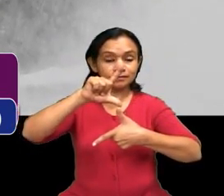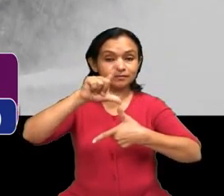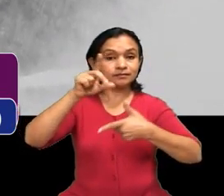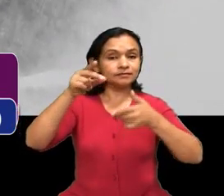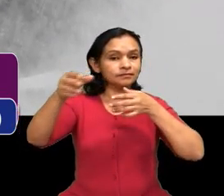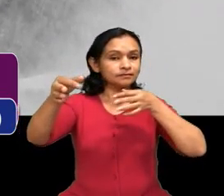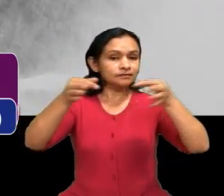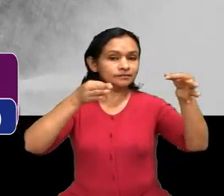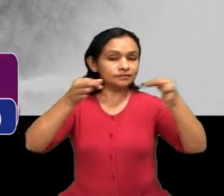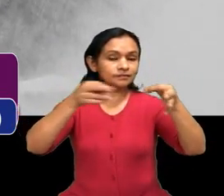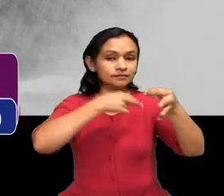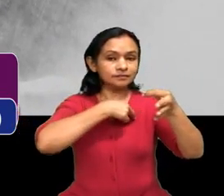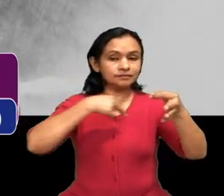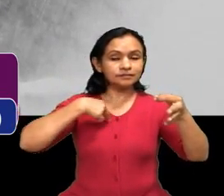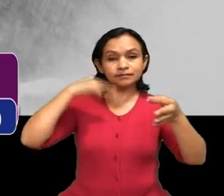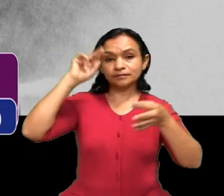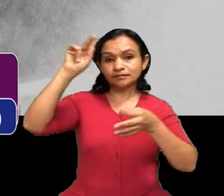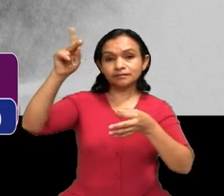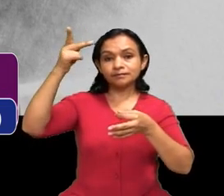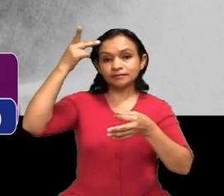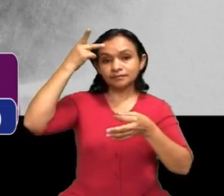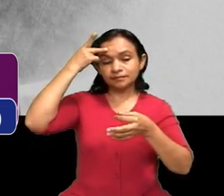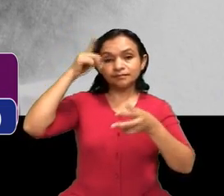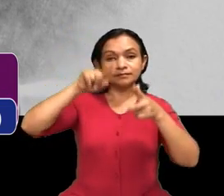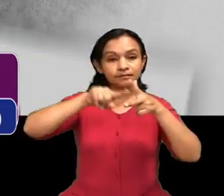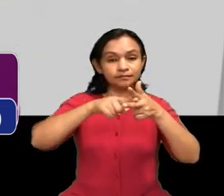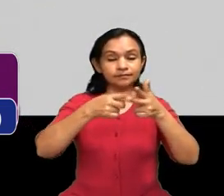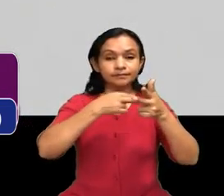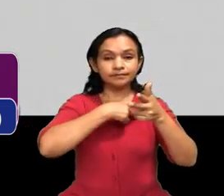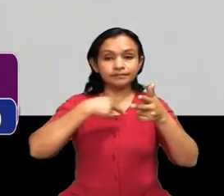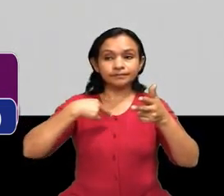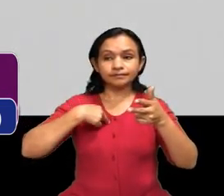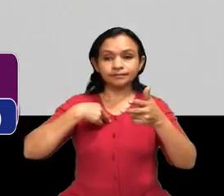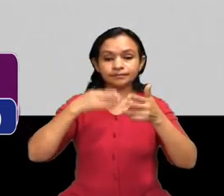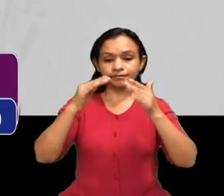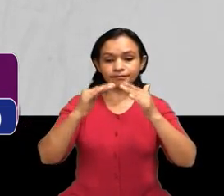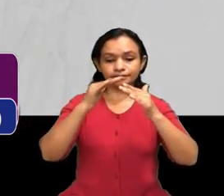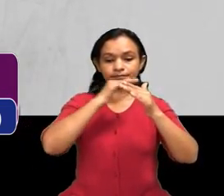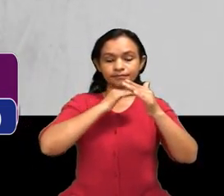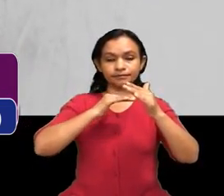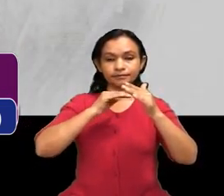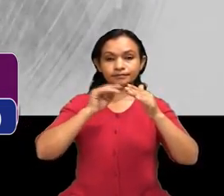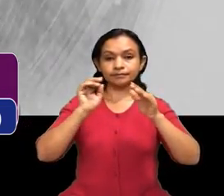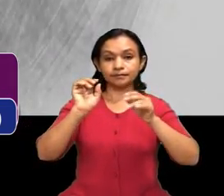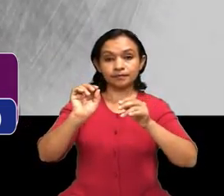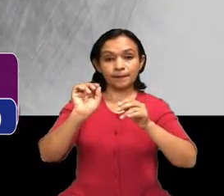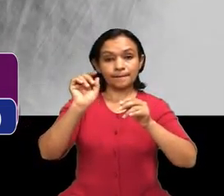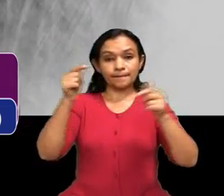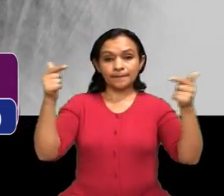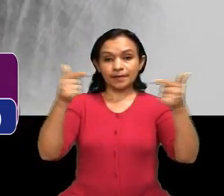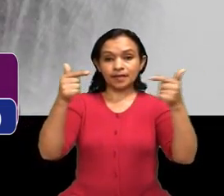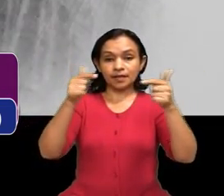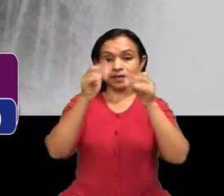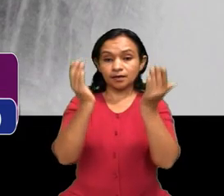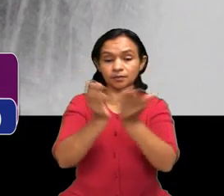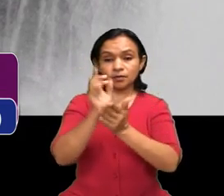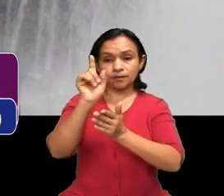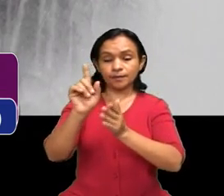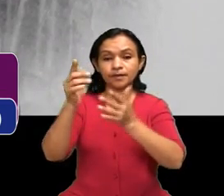hace en principio de la política que se empieza a establecer como el patio trasero, terminando la segunda guerra, la primera guerra mundial, también los Estados